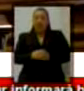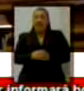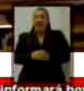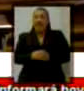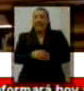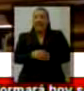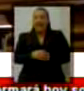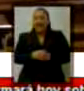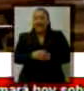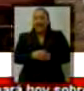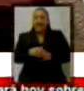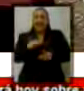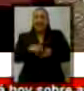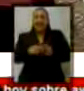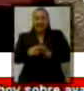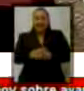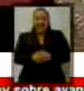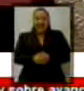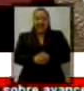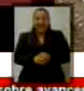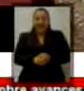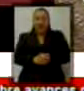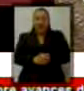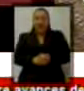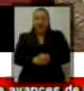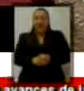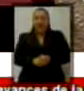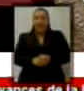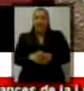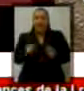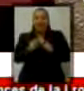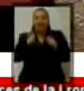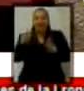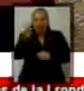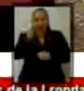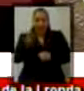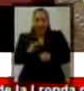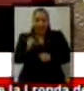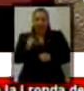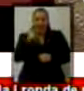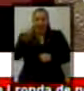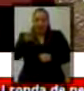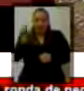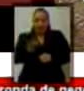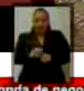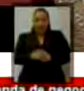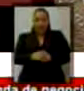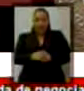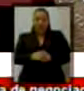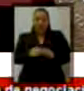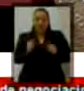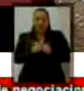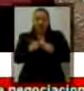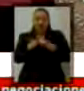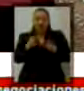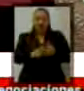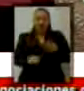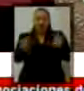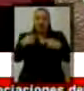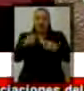maltratados? Las mujeres y los niños. En un gran porcentaje, de un 100% de la población que viene